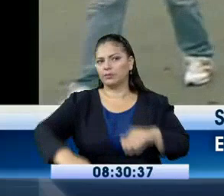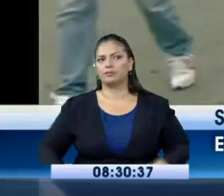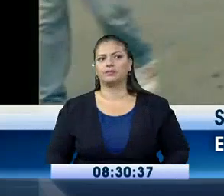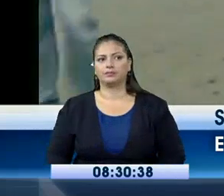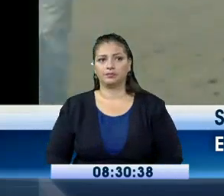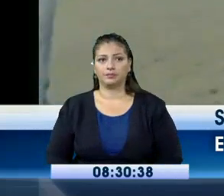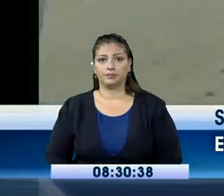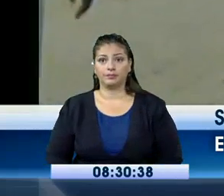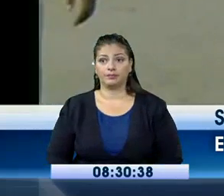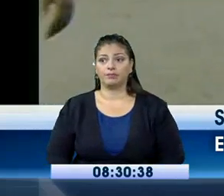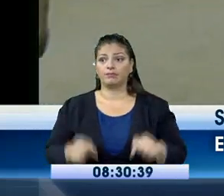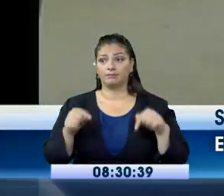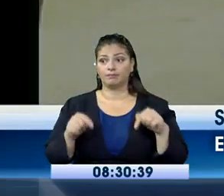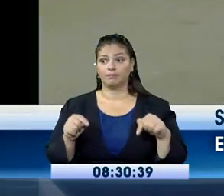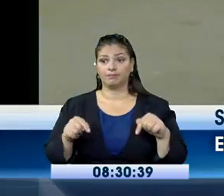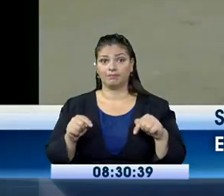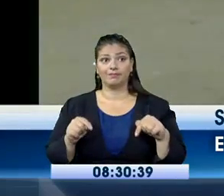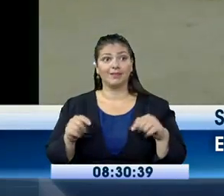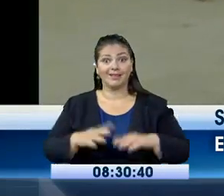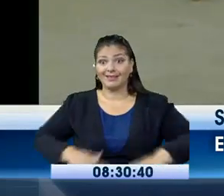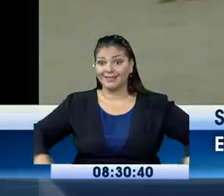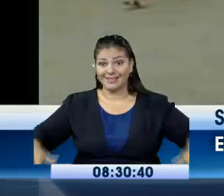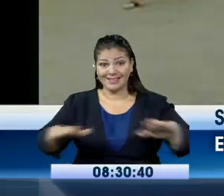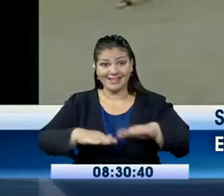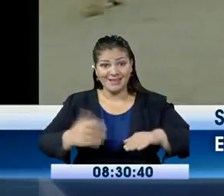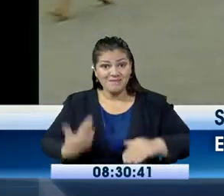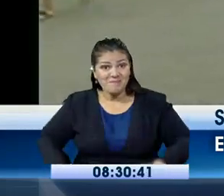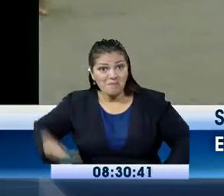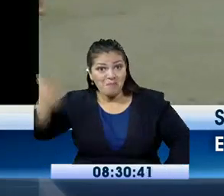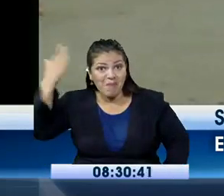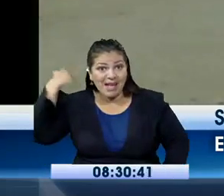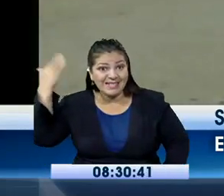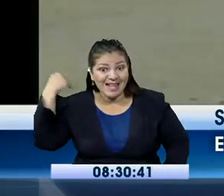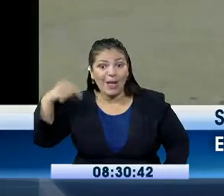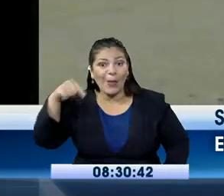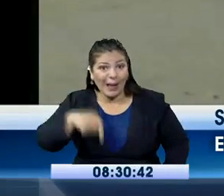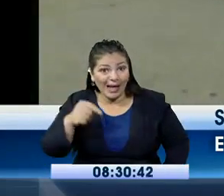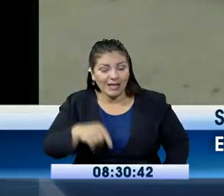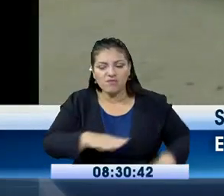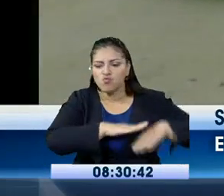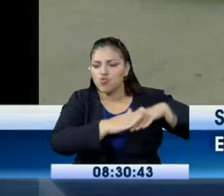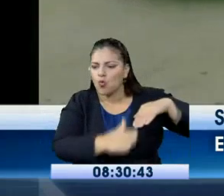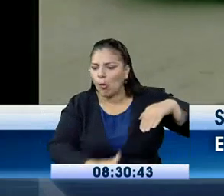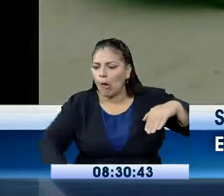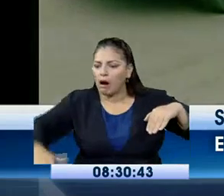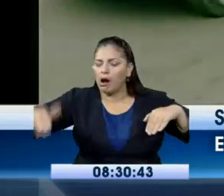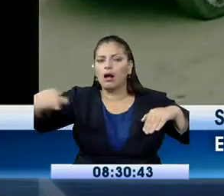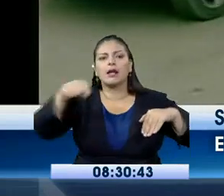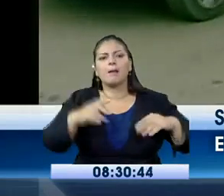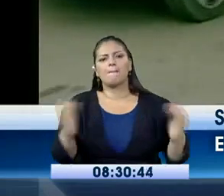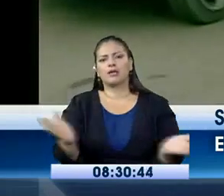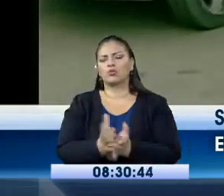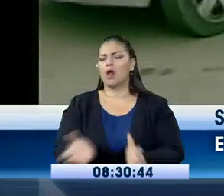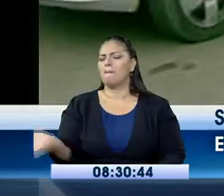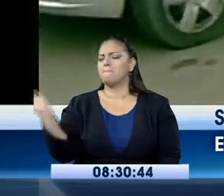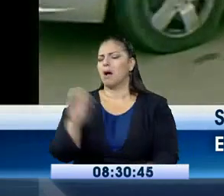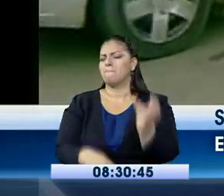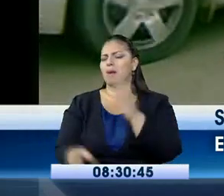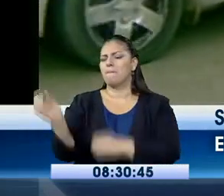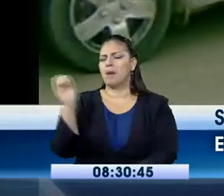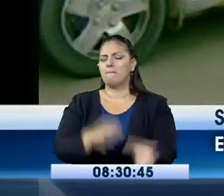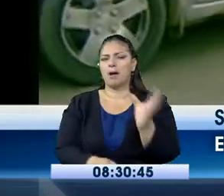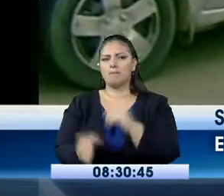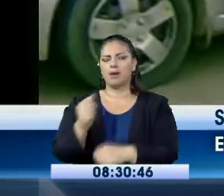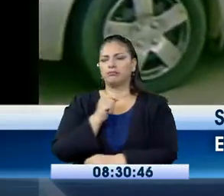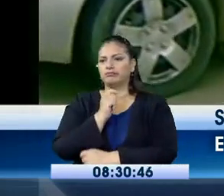de basura. Aquí era un botadero de basura, era un hueco totalmente. Aquí esto era peligroso. Entonces nosotros decidimos arreglar